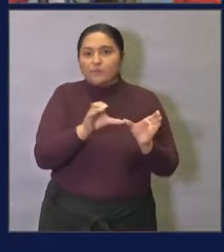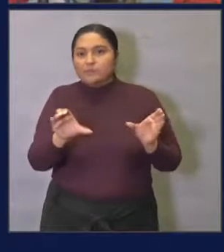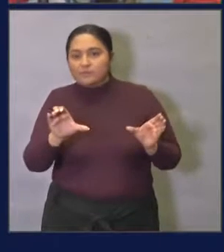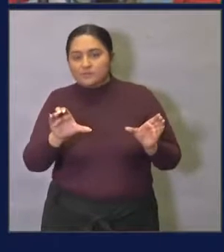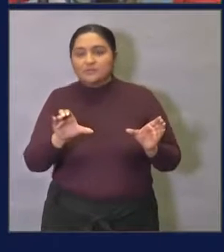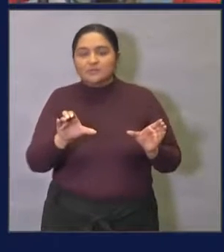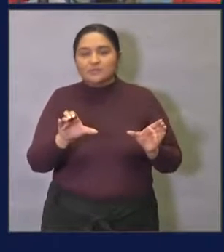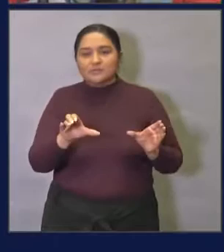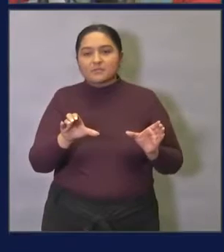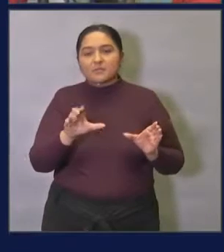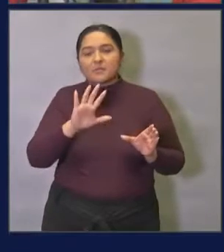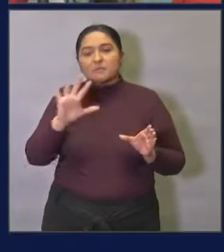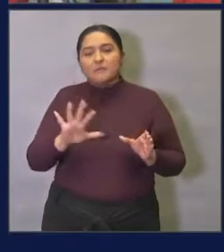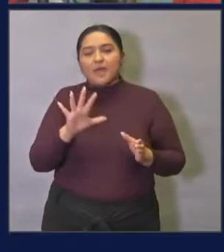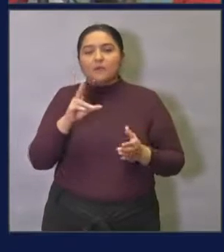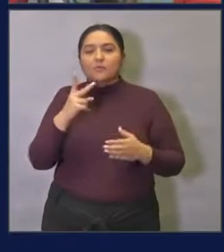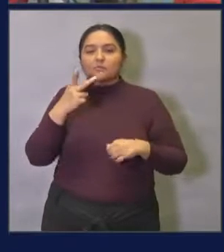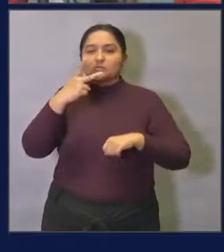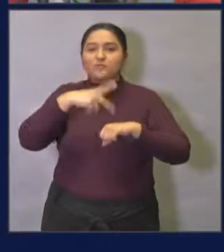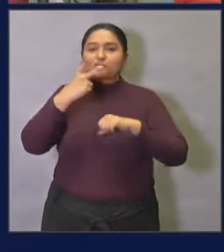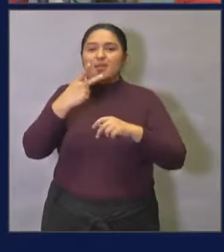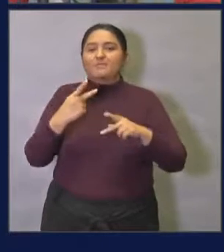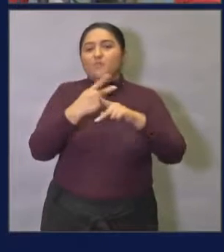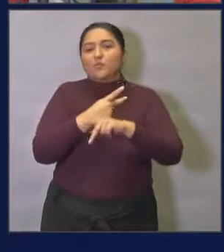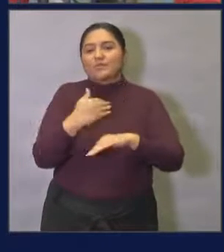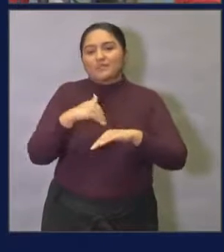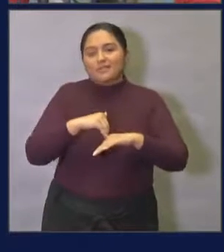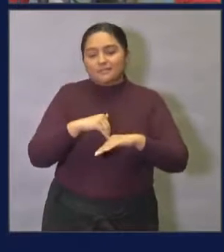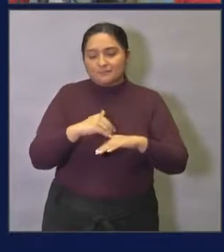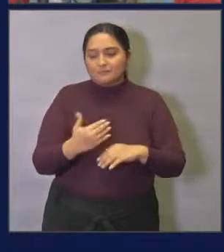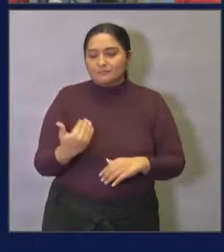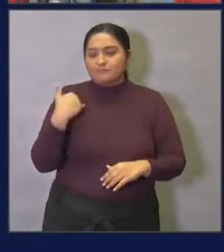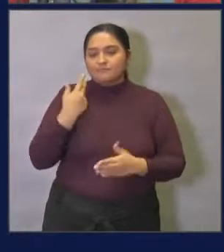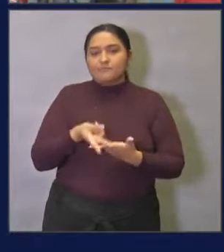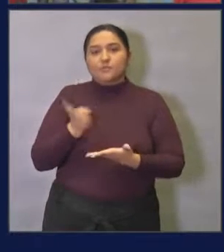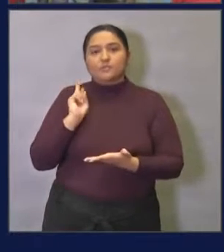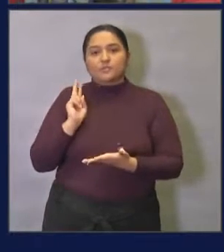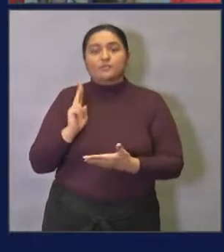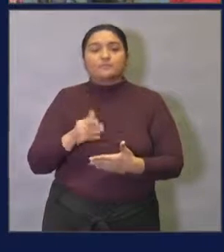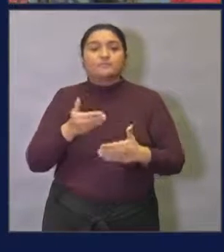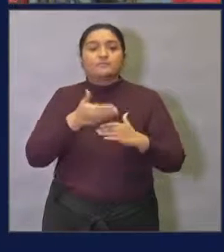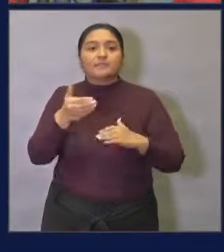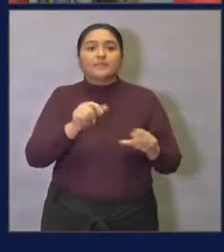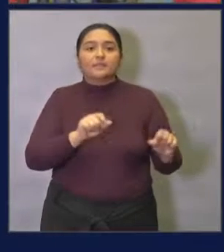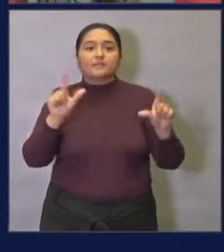aproximadamente el doble de lo que vimos hace 2 semanas. Next slide, please.